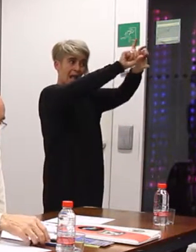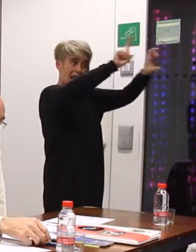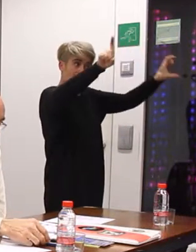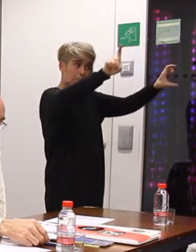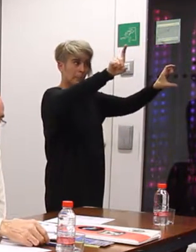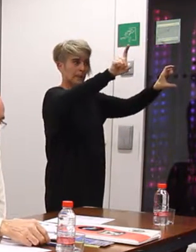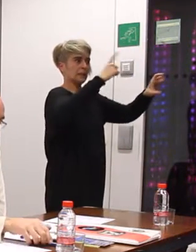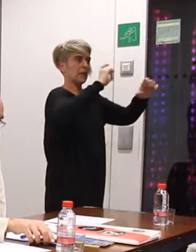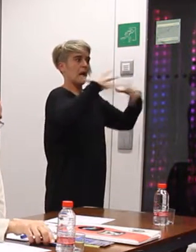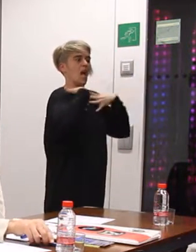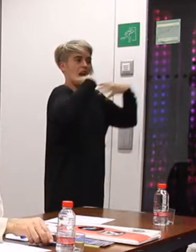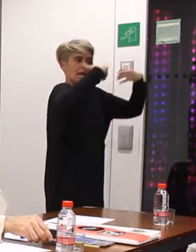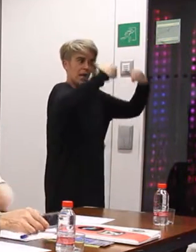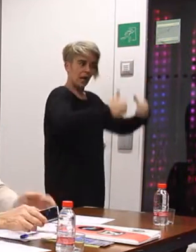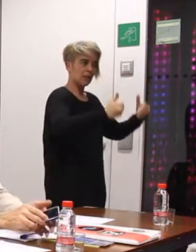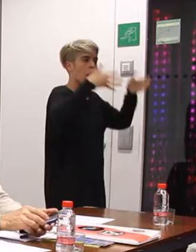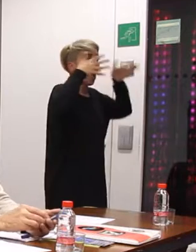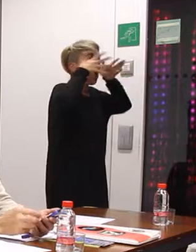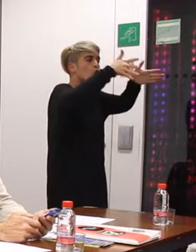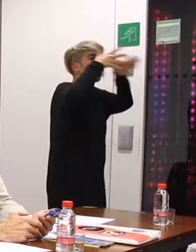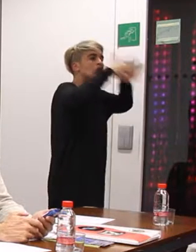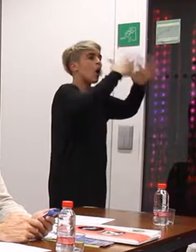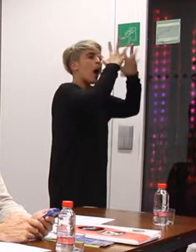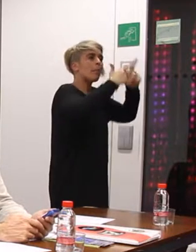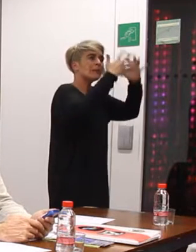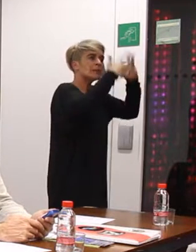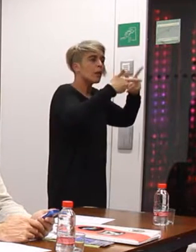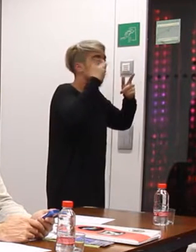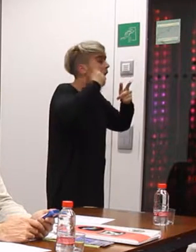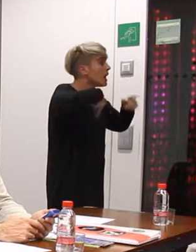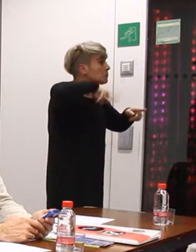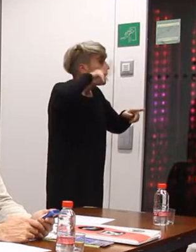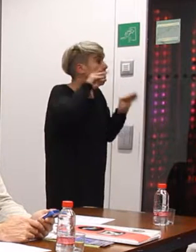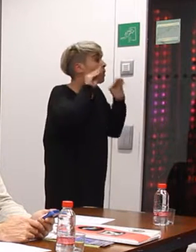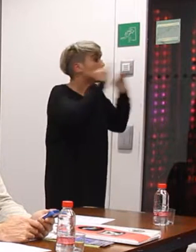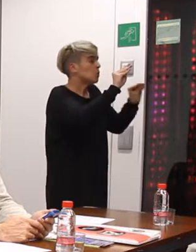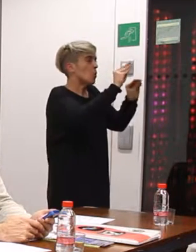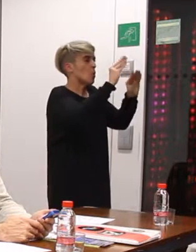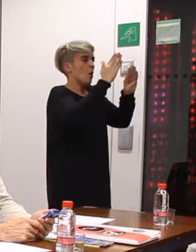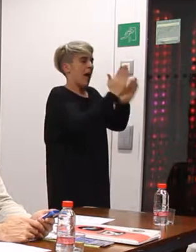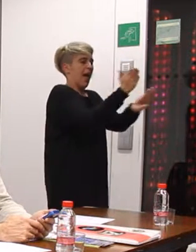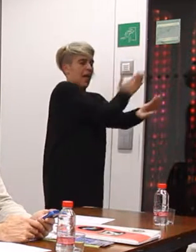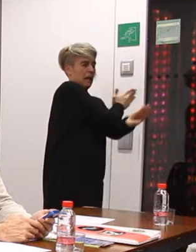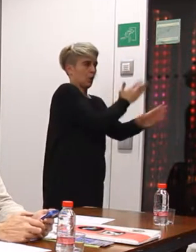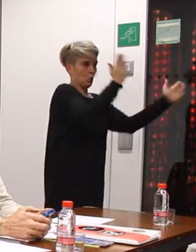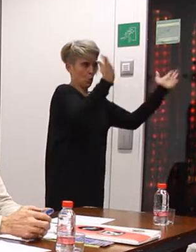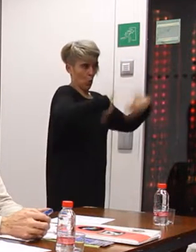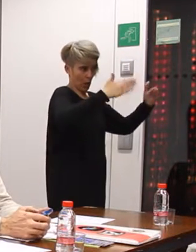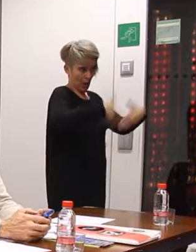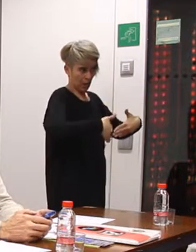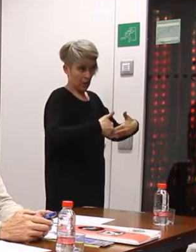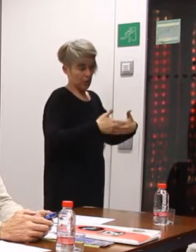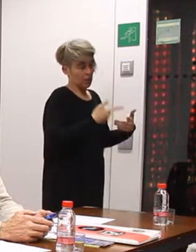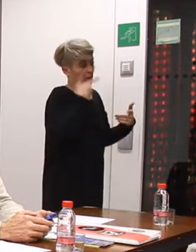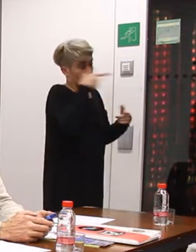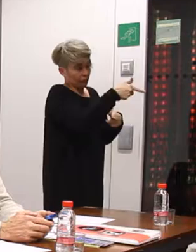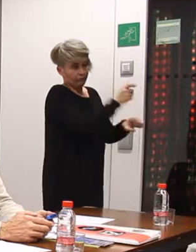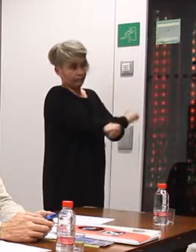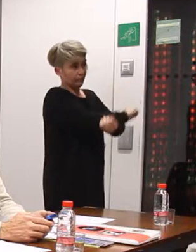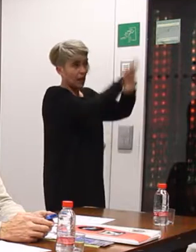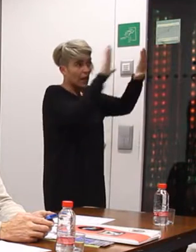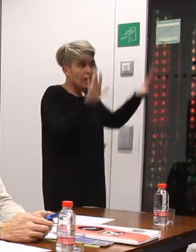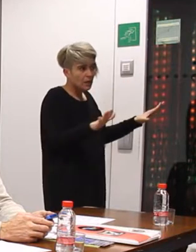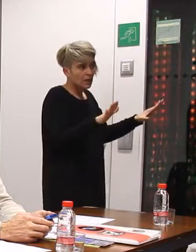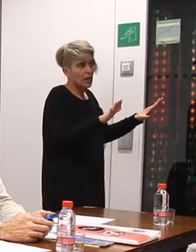consejos de administración teniendo cero experiencia en el sector anterior, lo cual determina evidentemente que hay